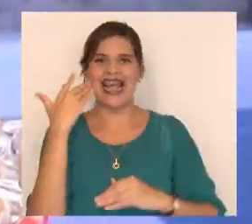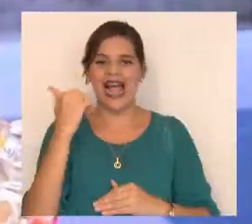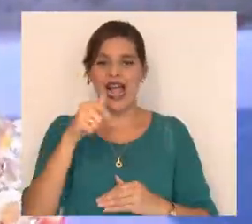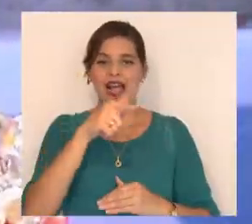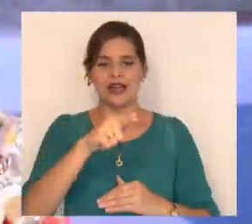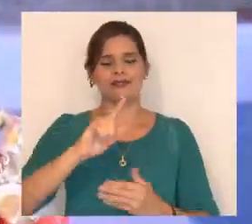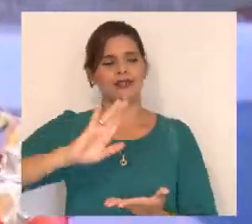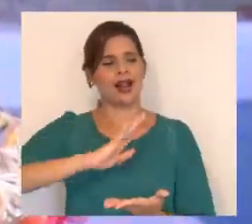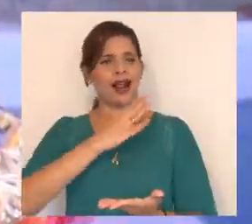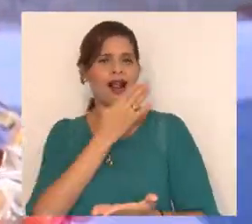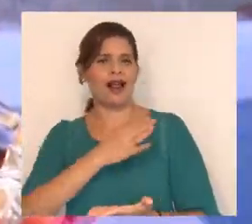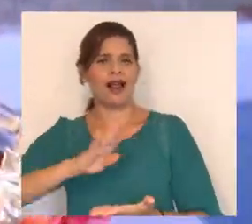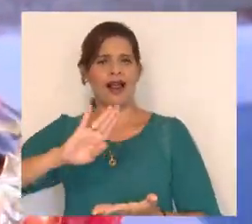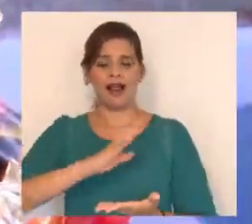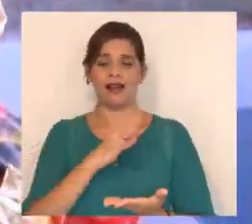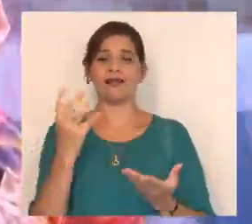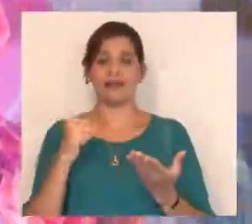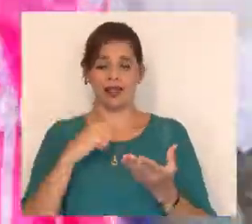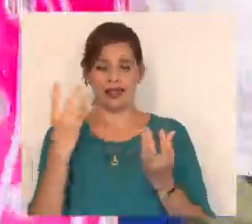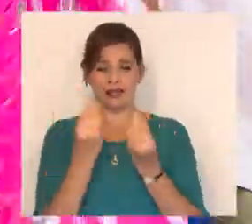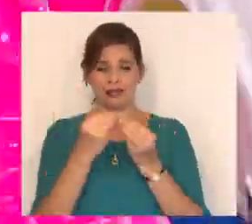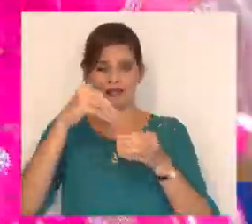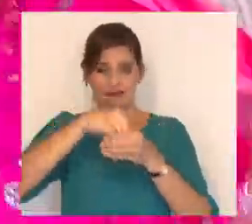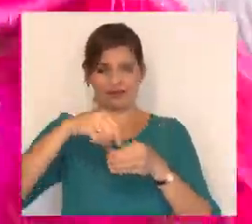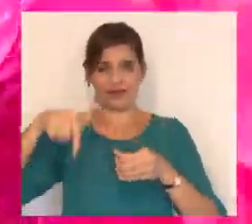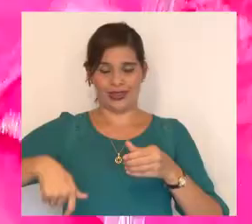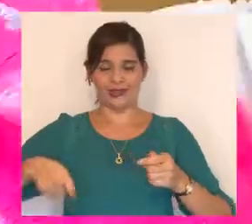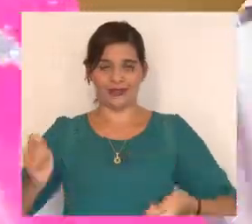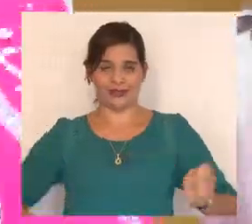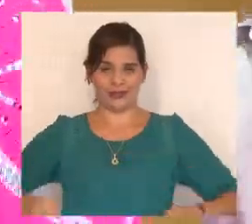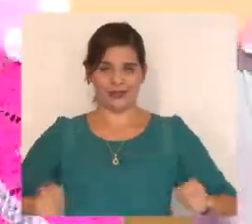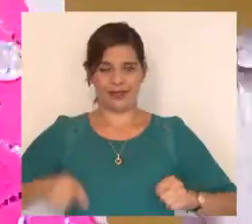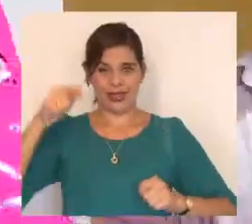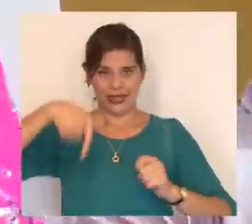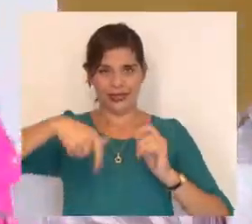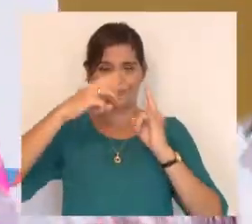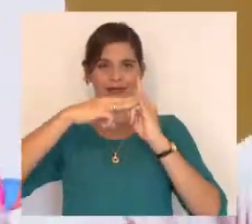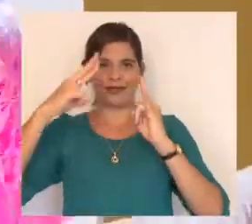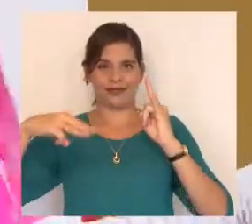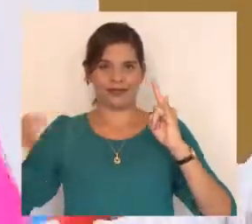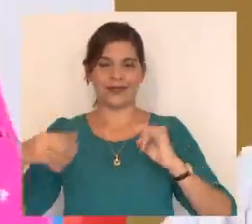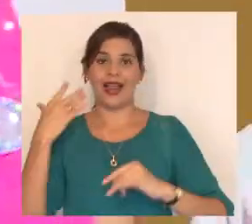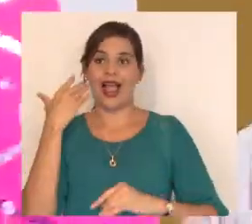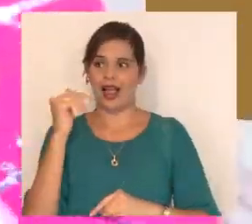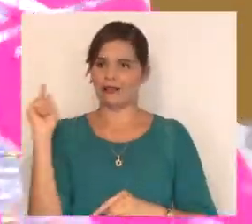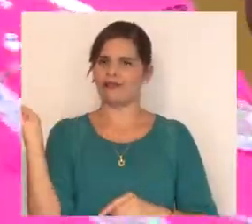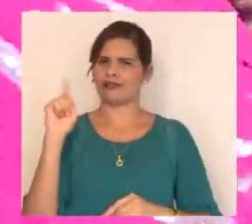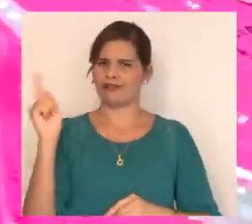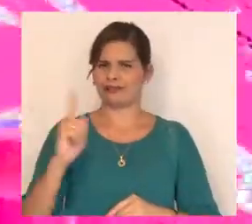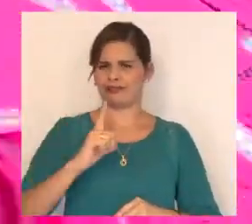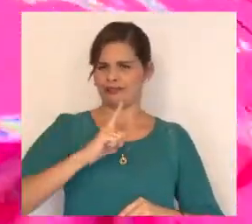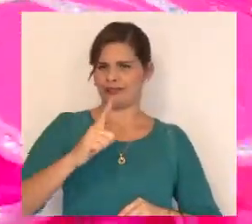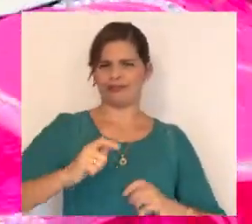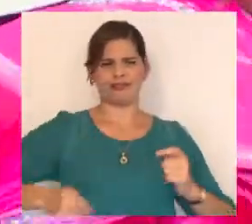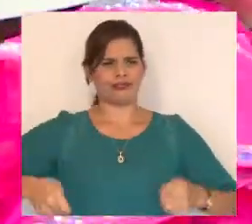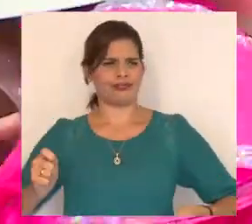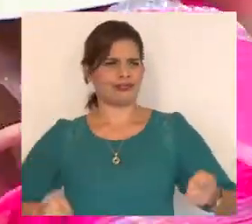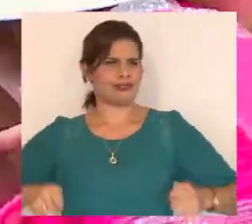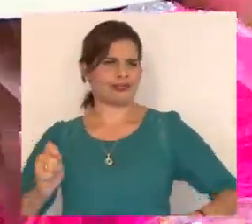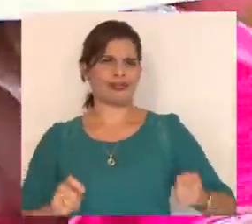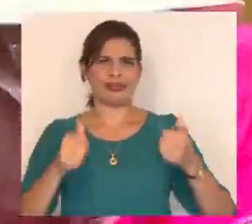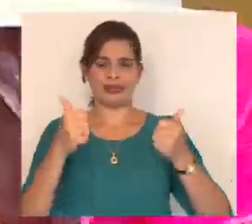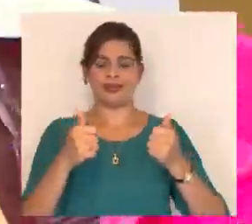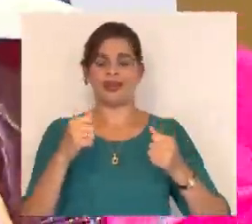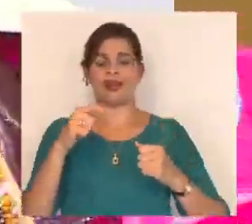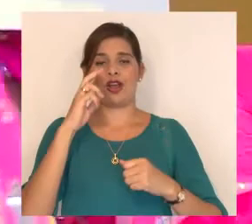de Colombia hace parte del grupo de danza de la Universidad del Magdalena, con el que desde hace algunos años se ha destacado en eventos nacionales